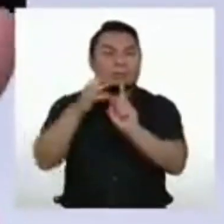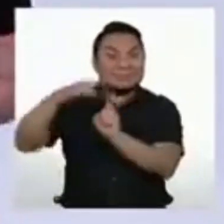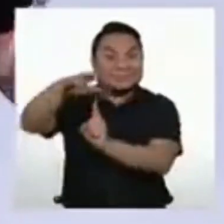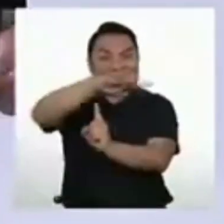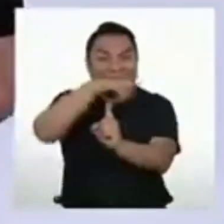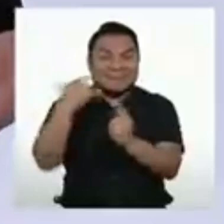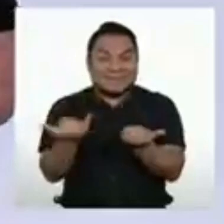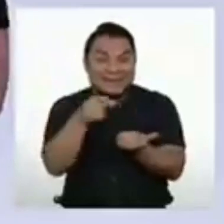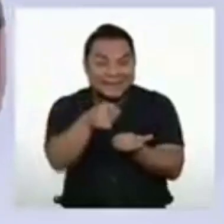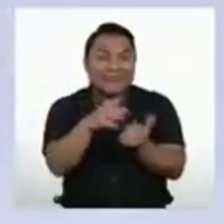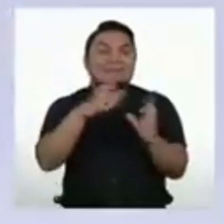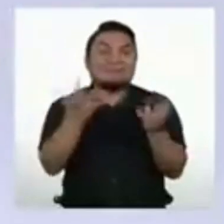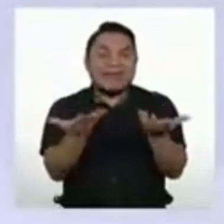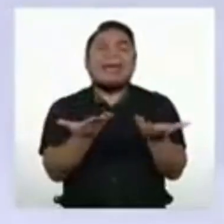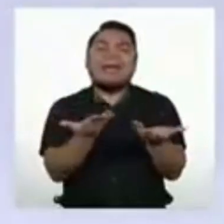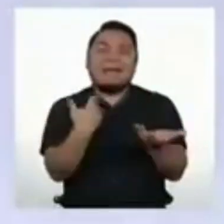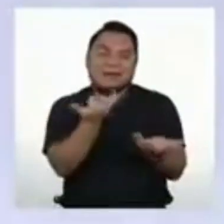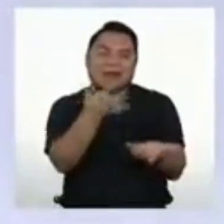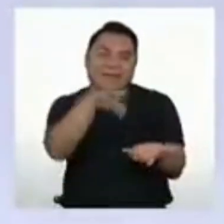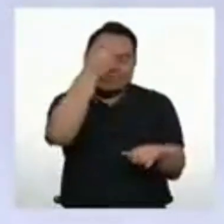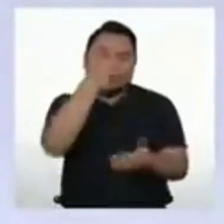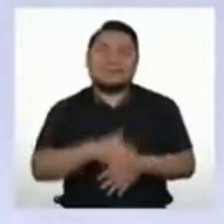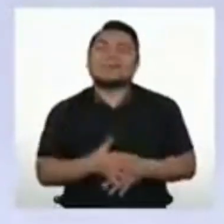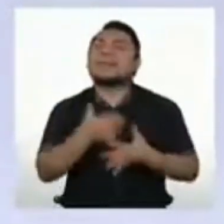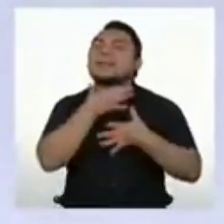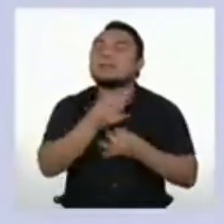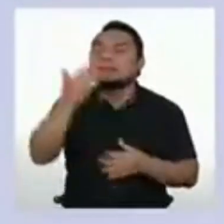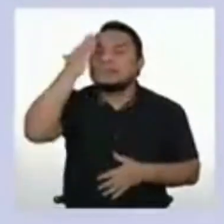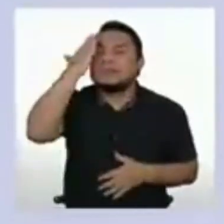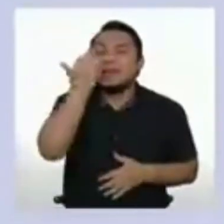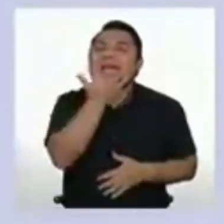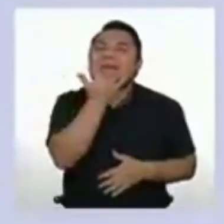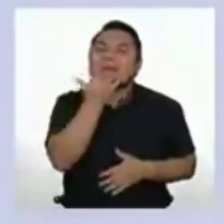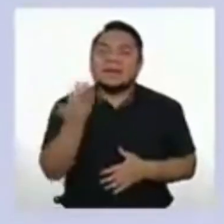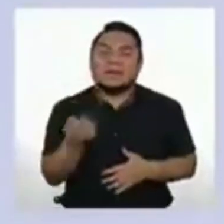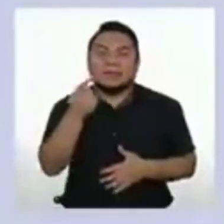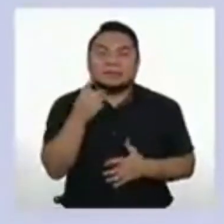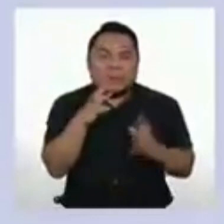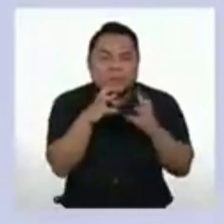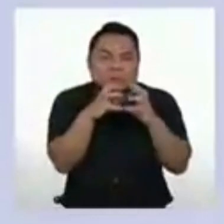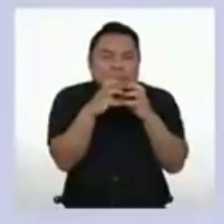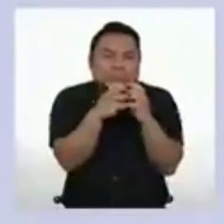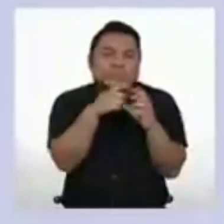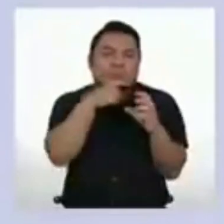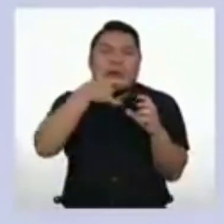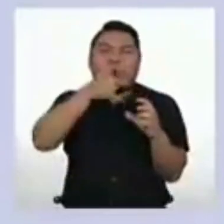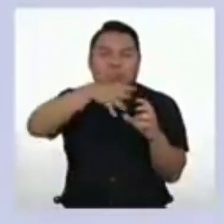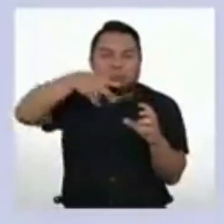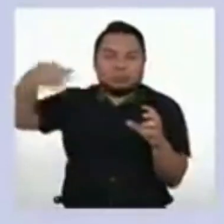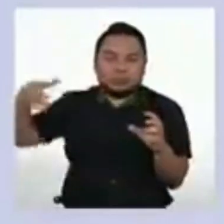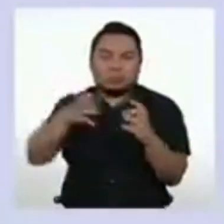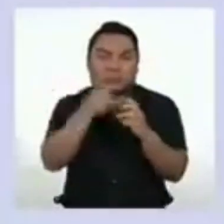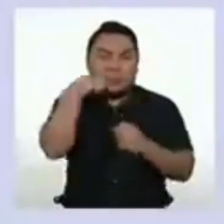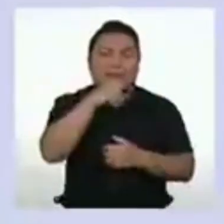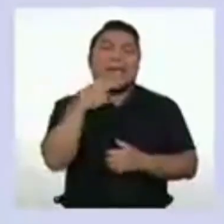naturaleza. Y justo eso es lo que hemos visto hoy. Fue muy interesante saber qué es lo que pasa durante la deshidratación para que obtengamos el charqui